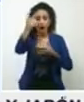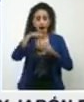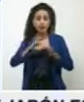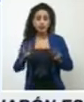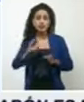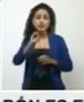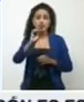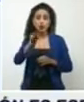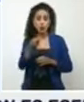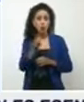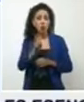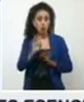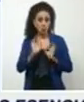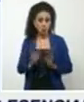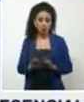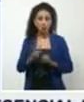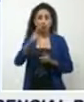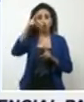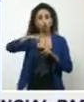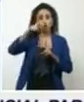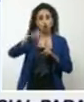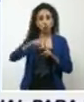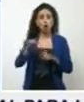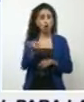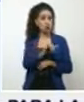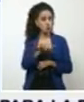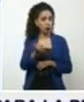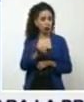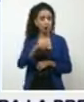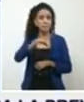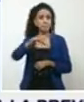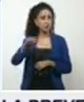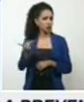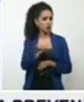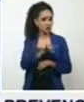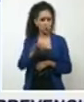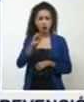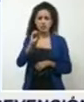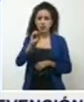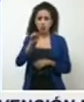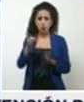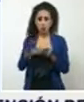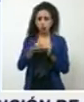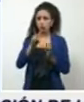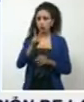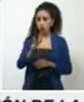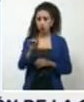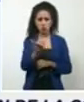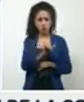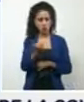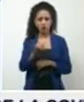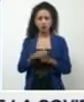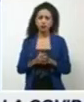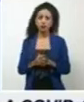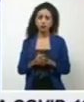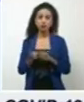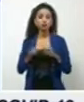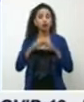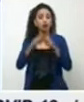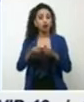0,2, Las Tunas igual y Pinar del Río también con 0,2 y Granma